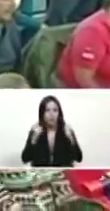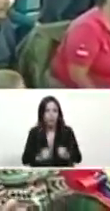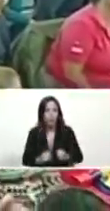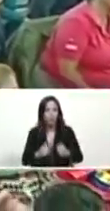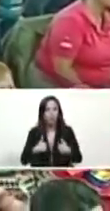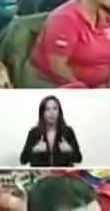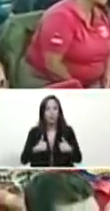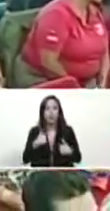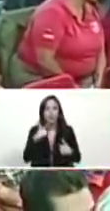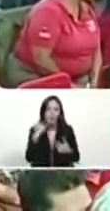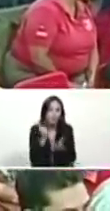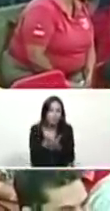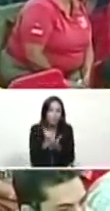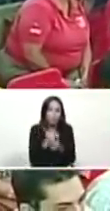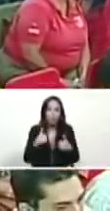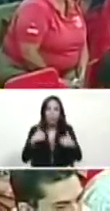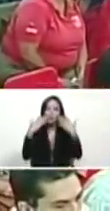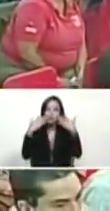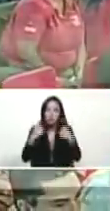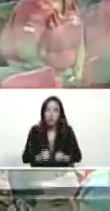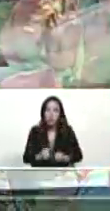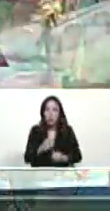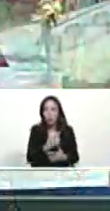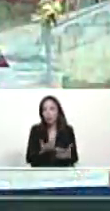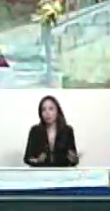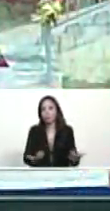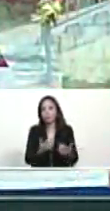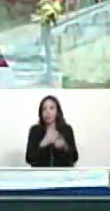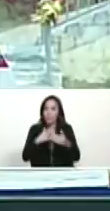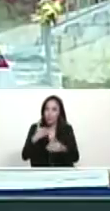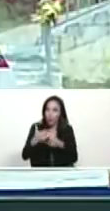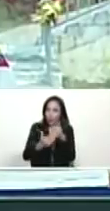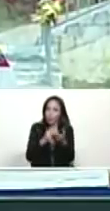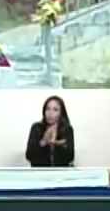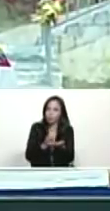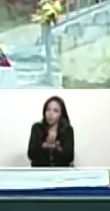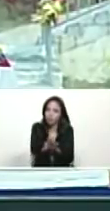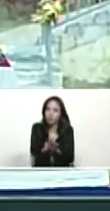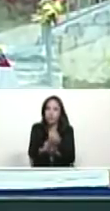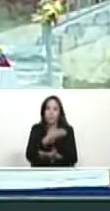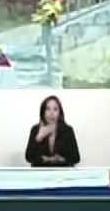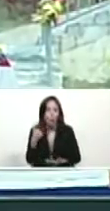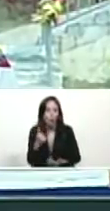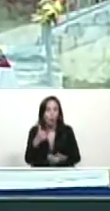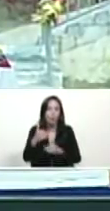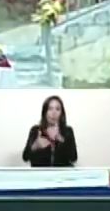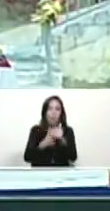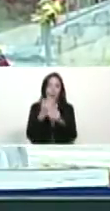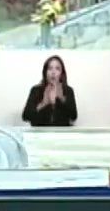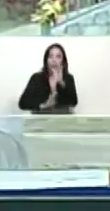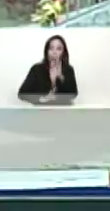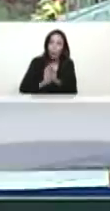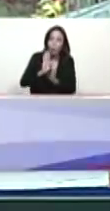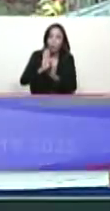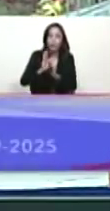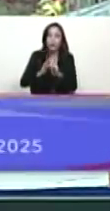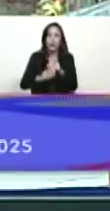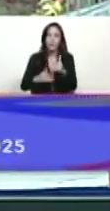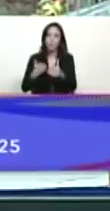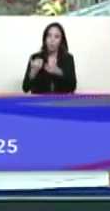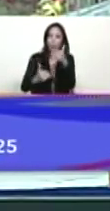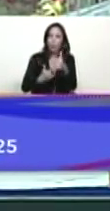la certeza absoluta, van a ser años de avance, de mejoría, de progreso, de